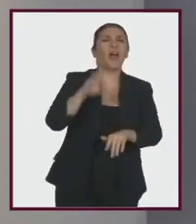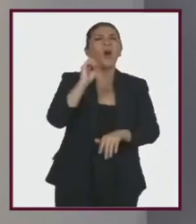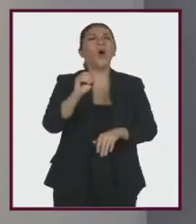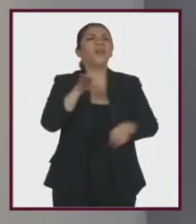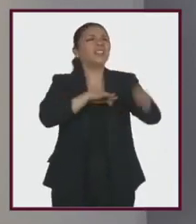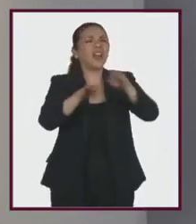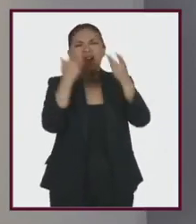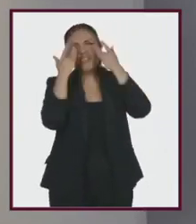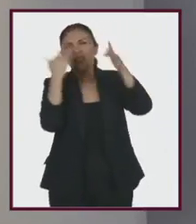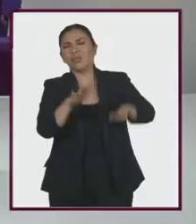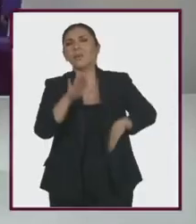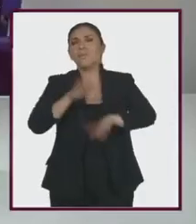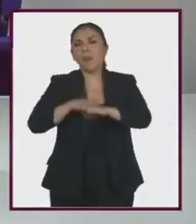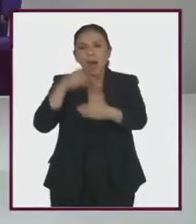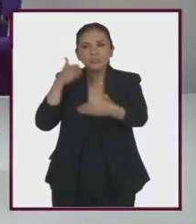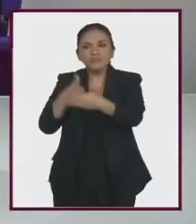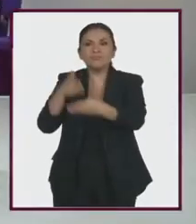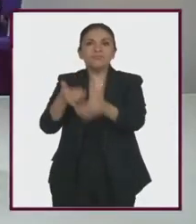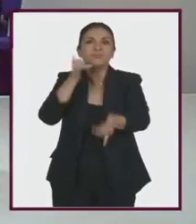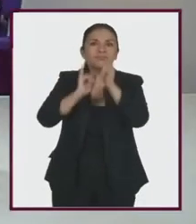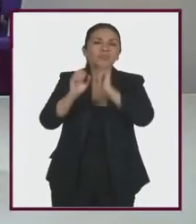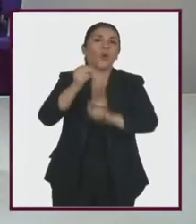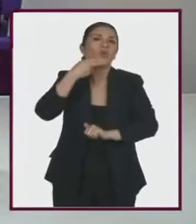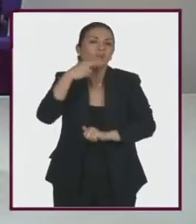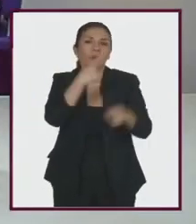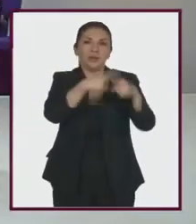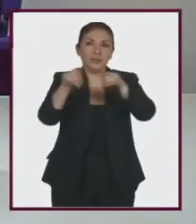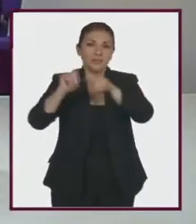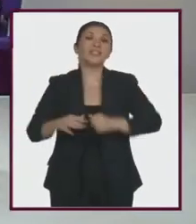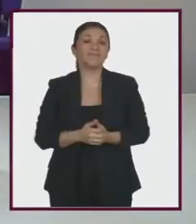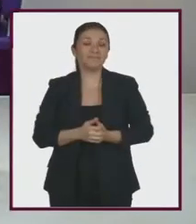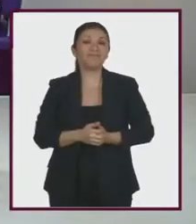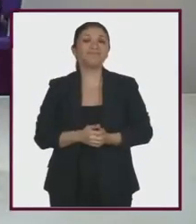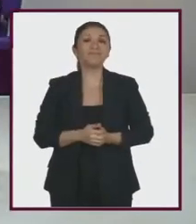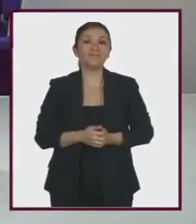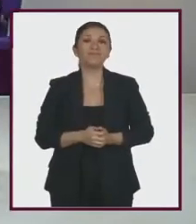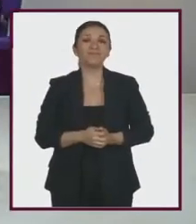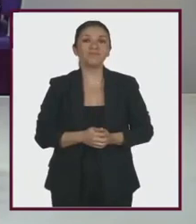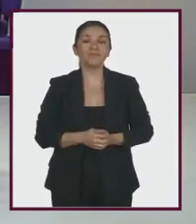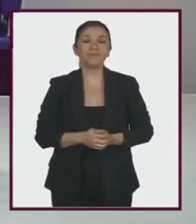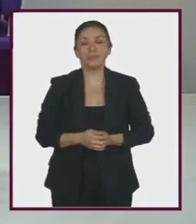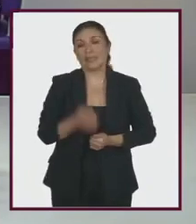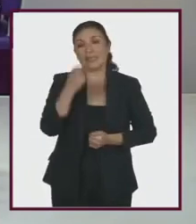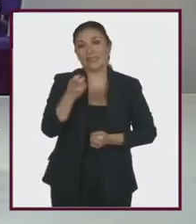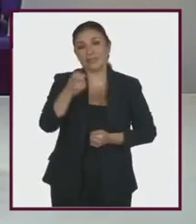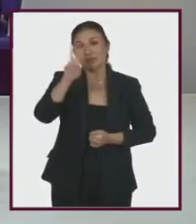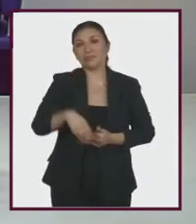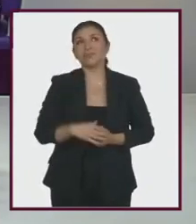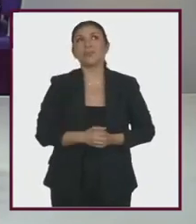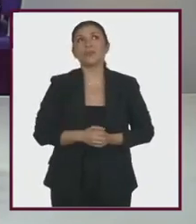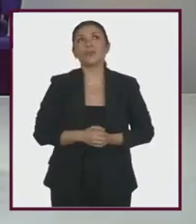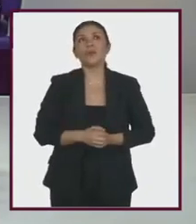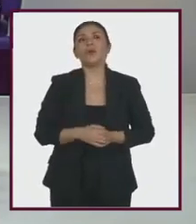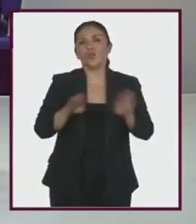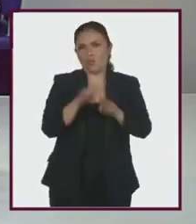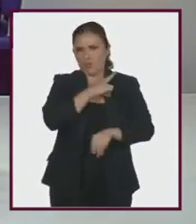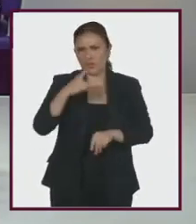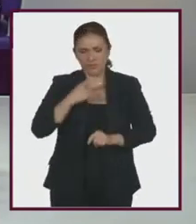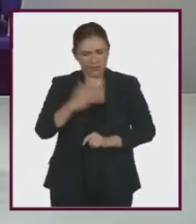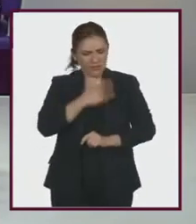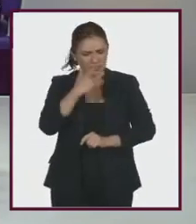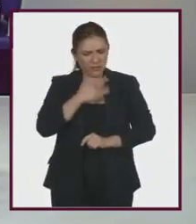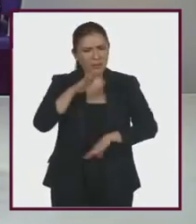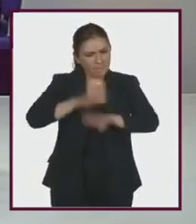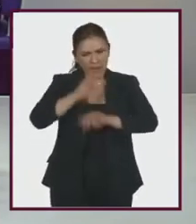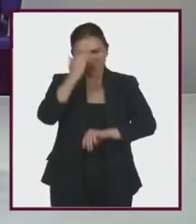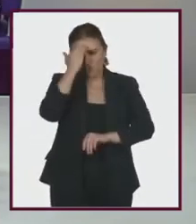¿no? Entonces hay que estar como, no solamente decididos a tener más